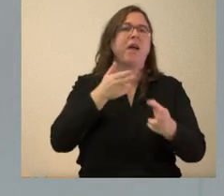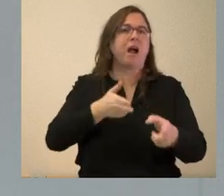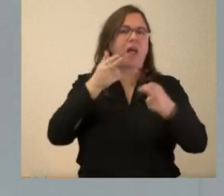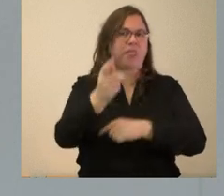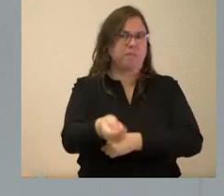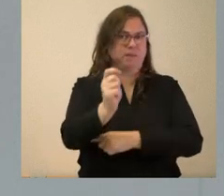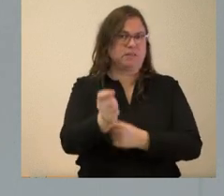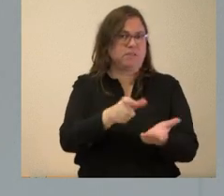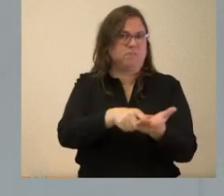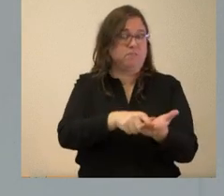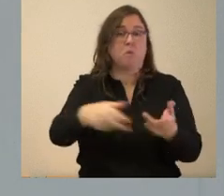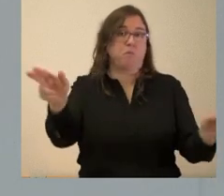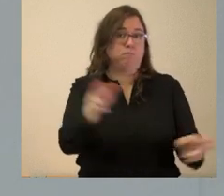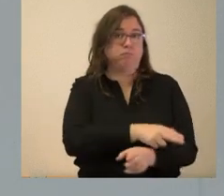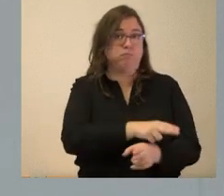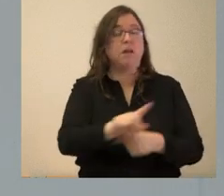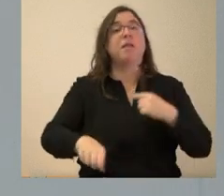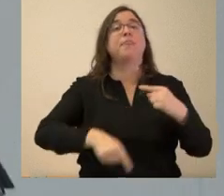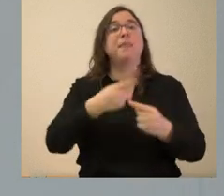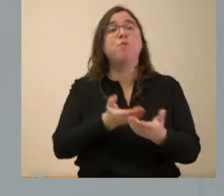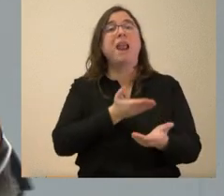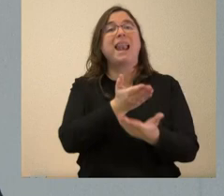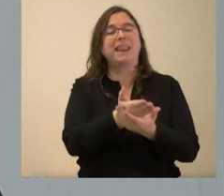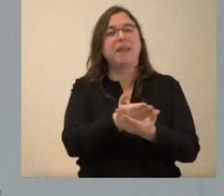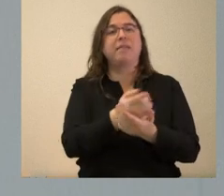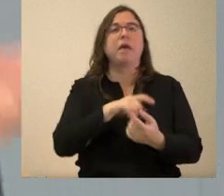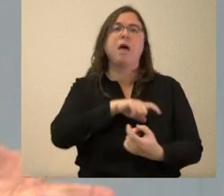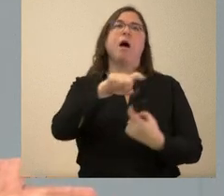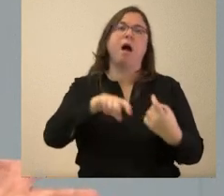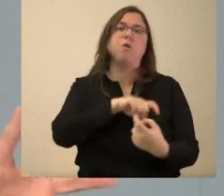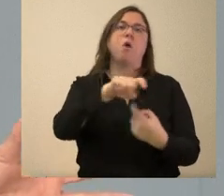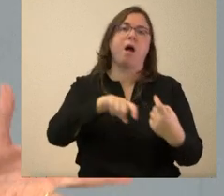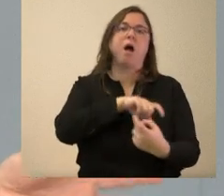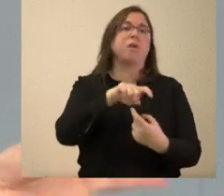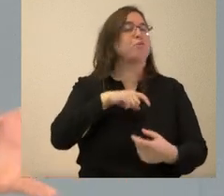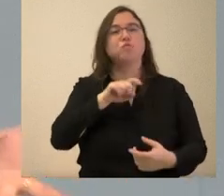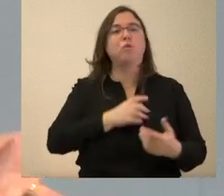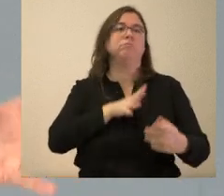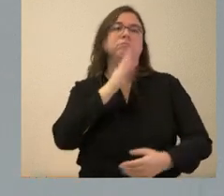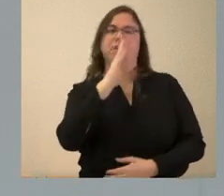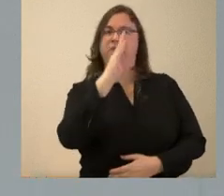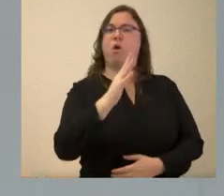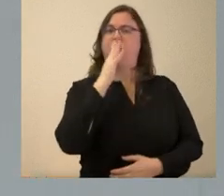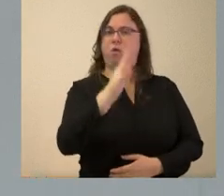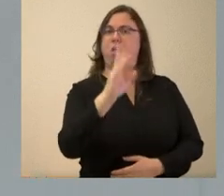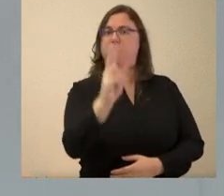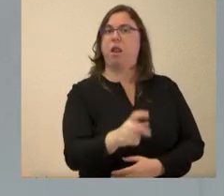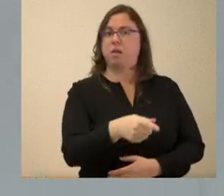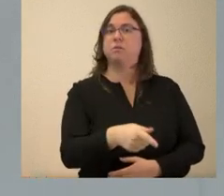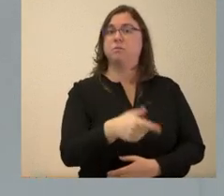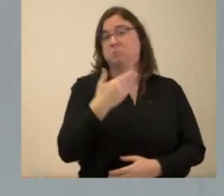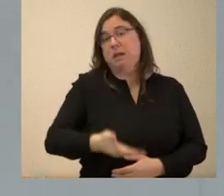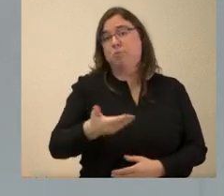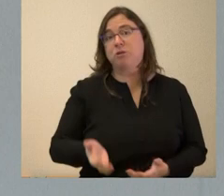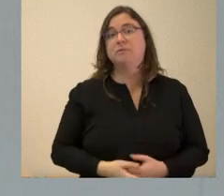que decíamos es que lo operativo es que esta licencia no se pidiera año años para el conjunto de cinco ejercicios esto es